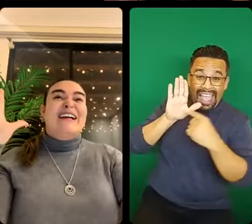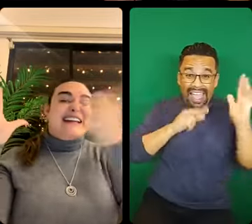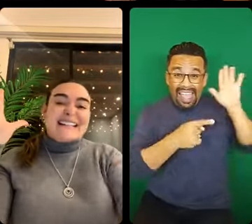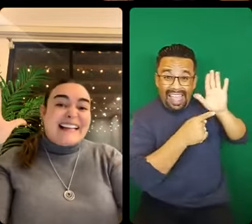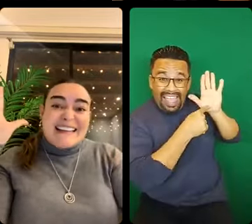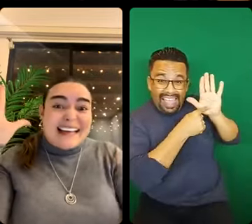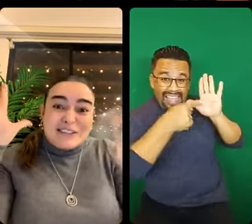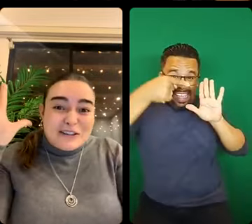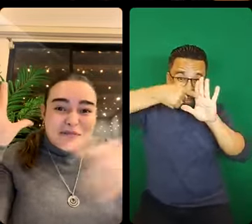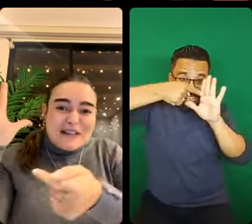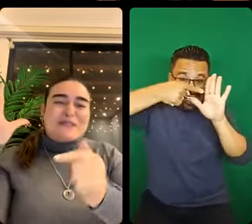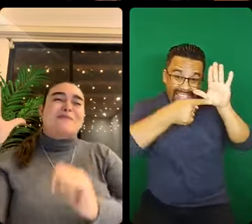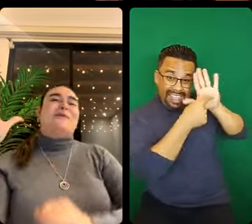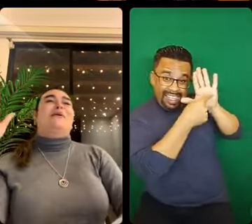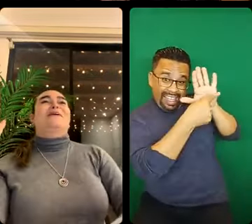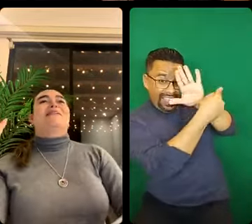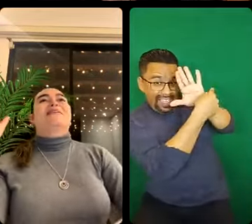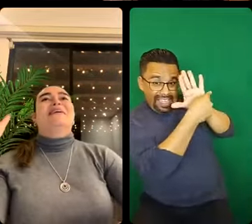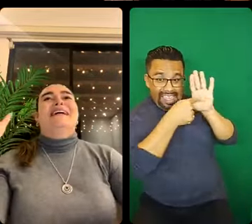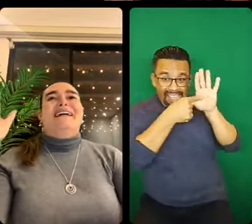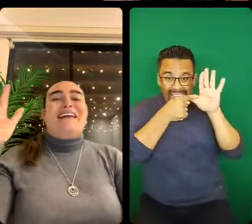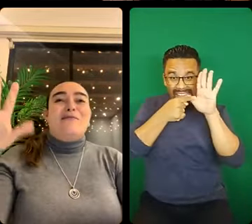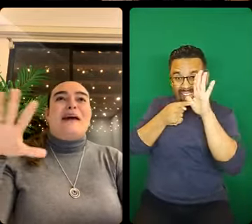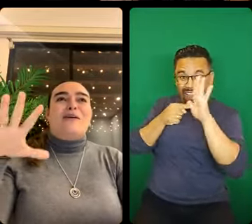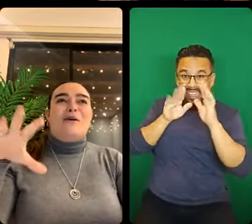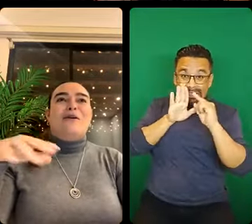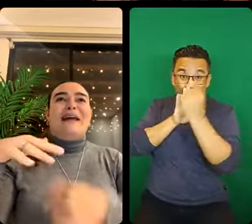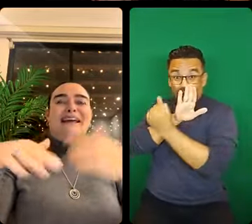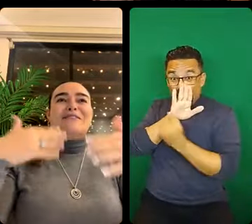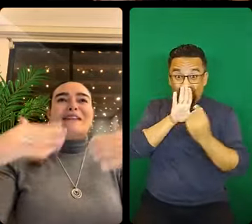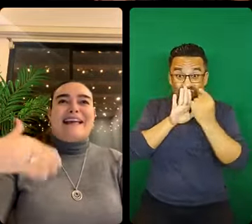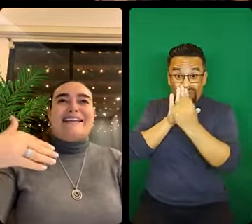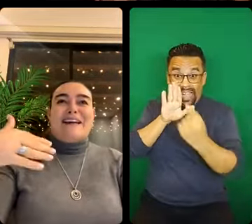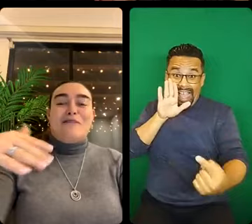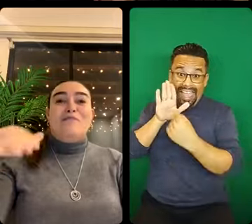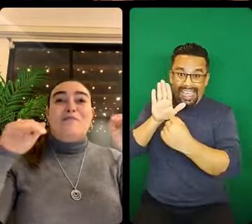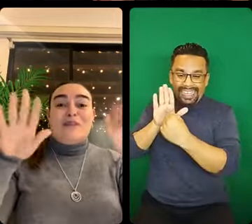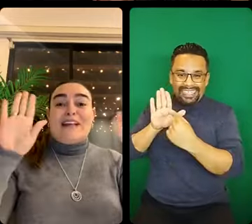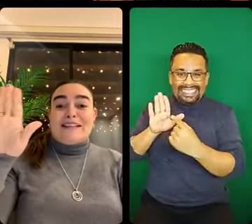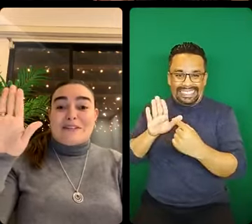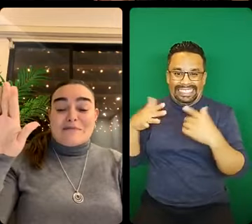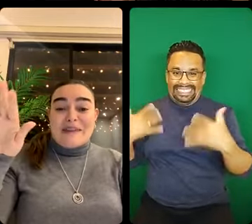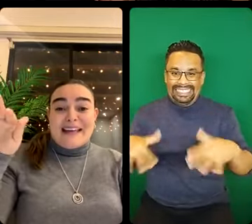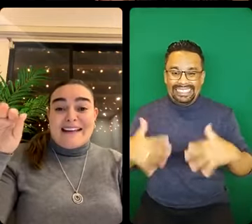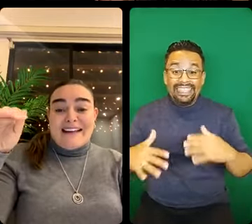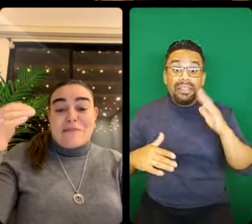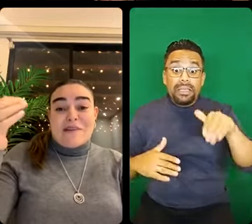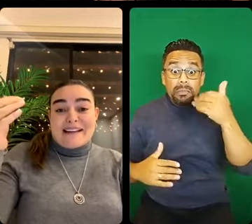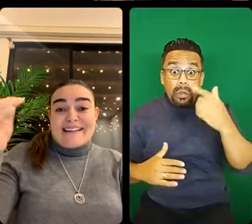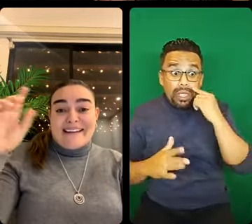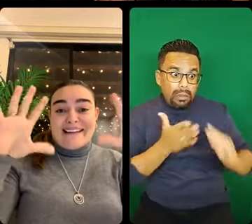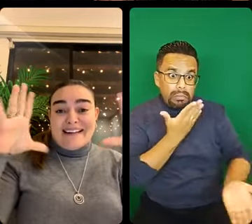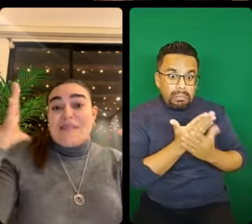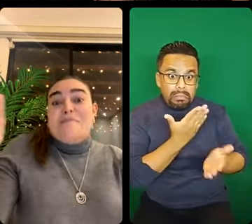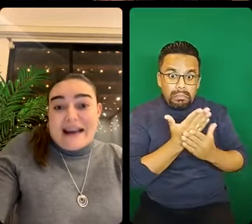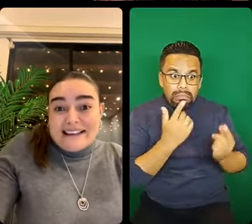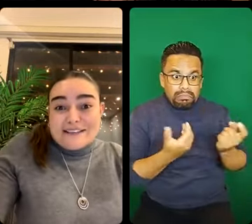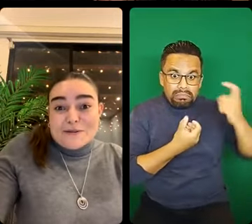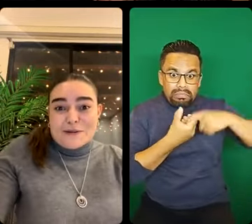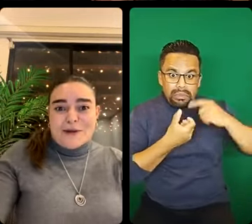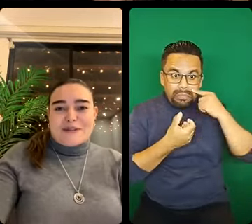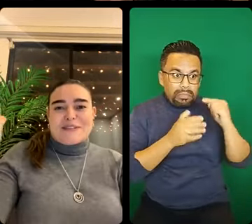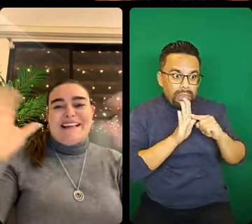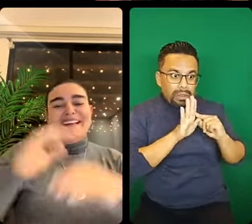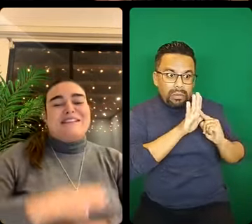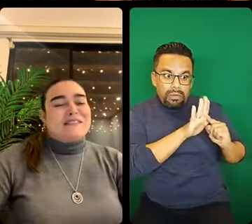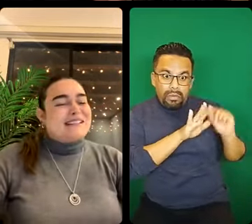señalando, resaltando el nombre de su corto y luego nos etiquetaron montando también parte de la imagen de